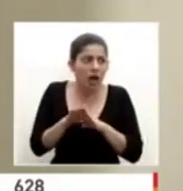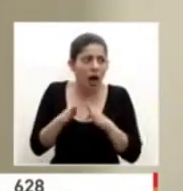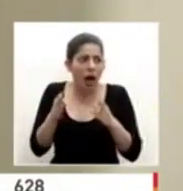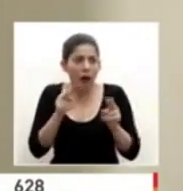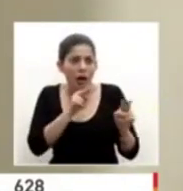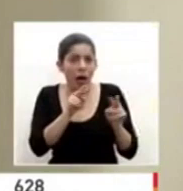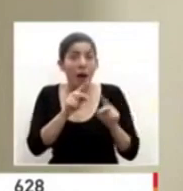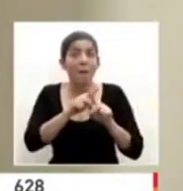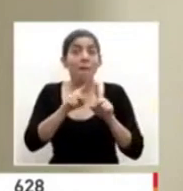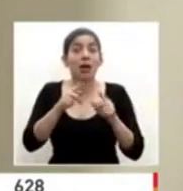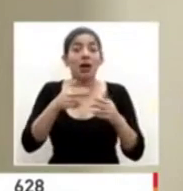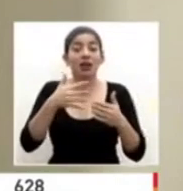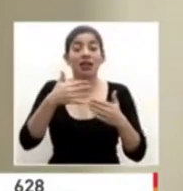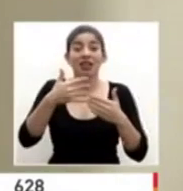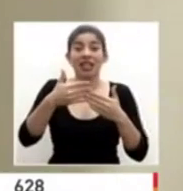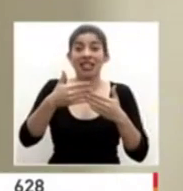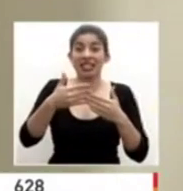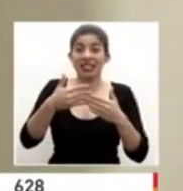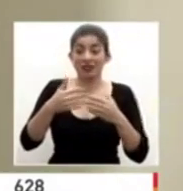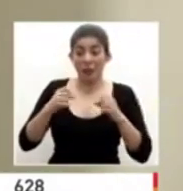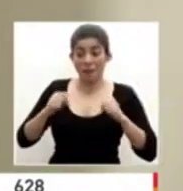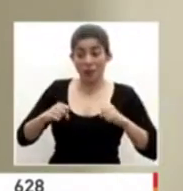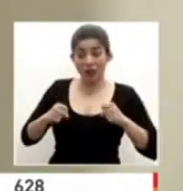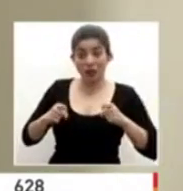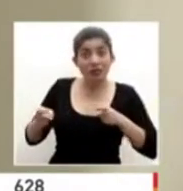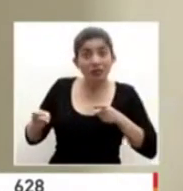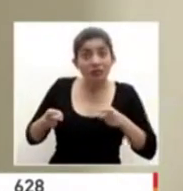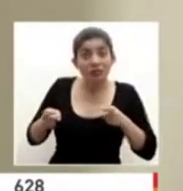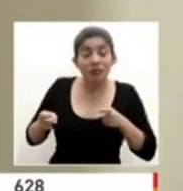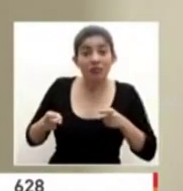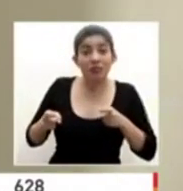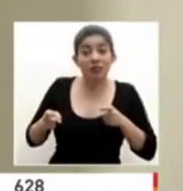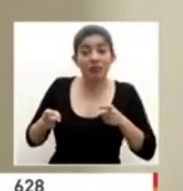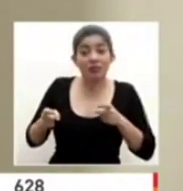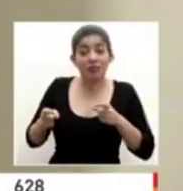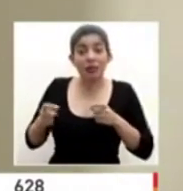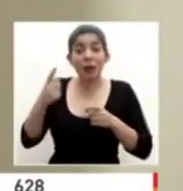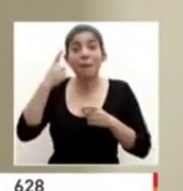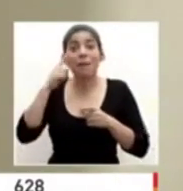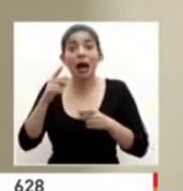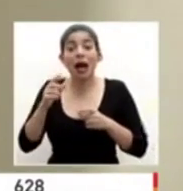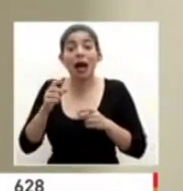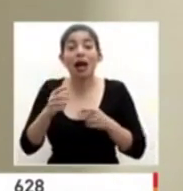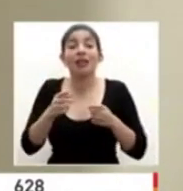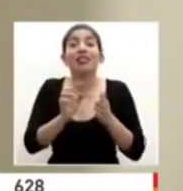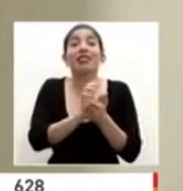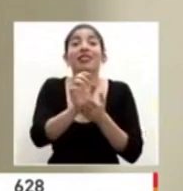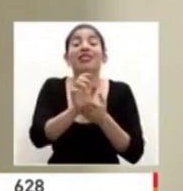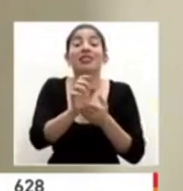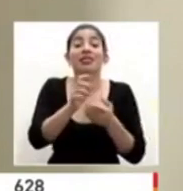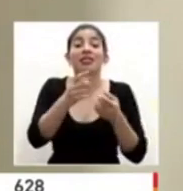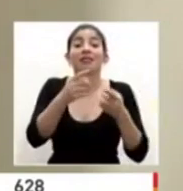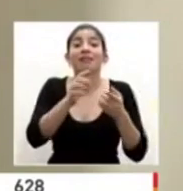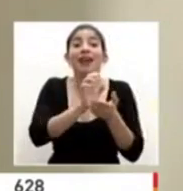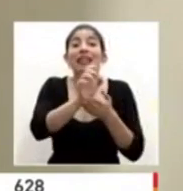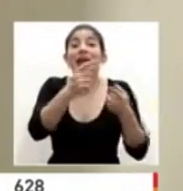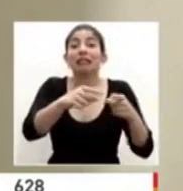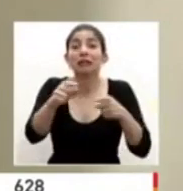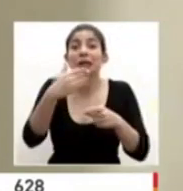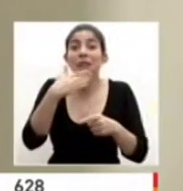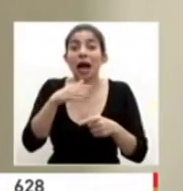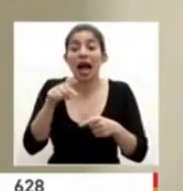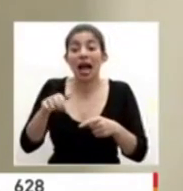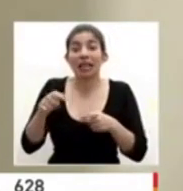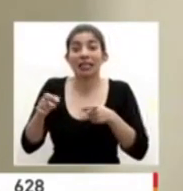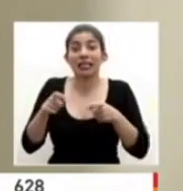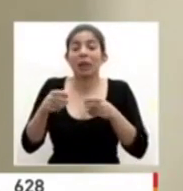momento en que esa capacidad de moldear, de hacer que las cosas sean diferentes, ya la perdemos. Y por